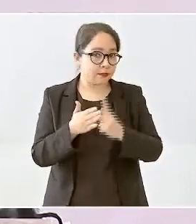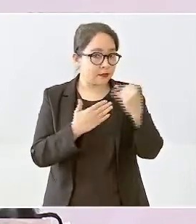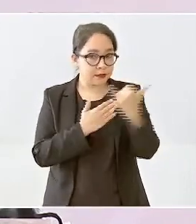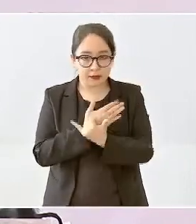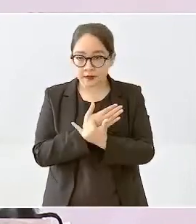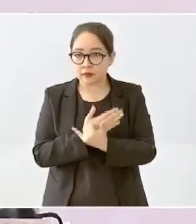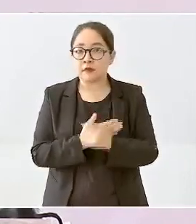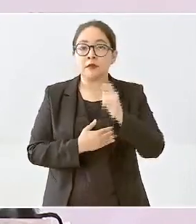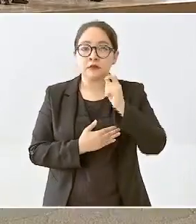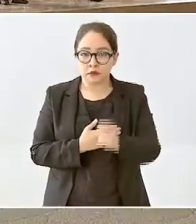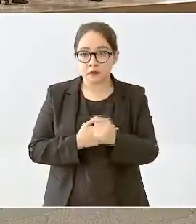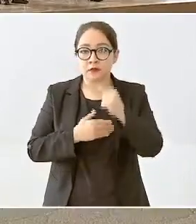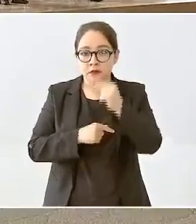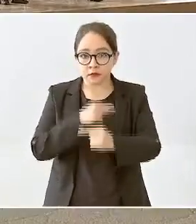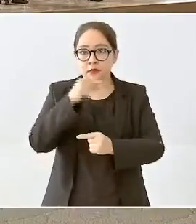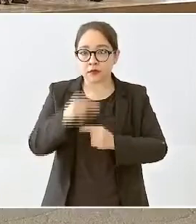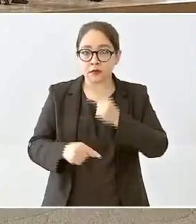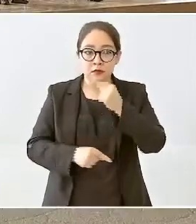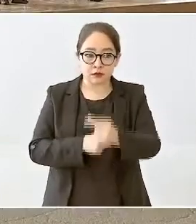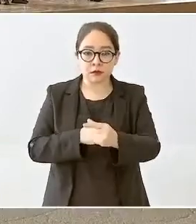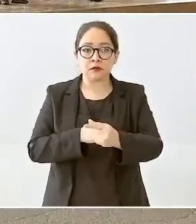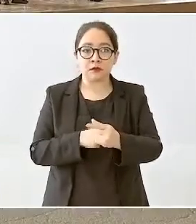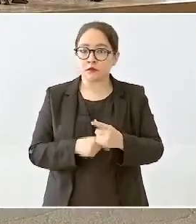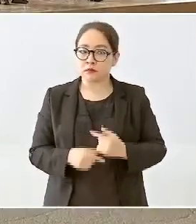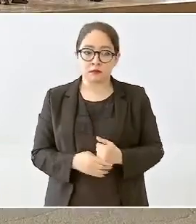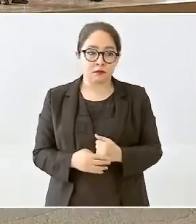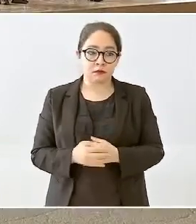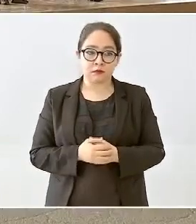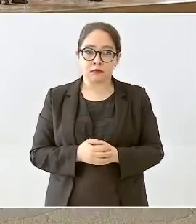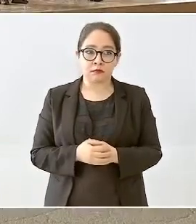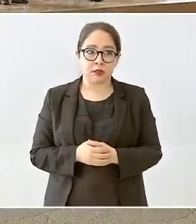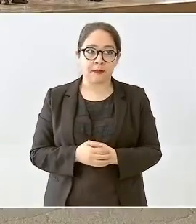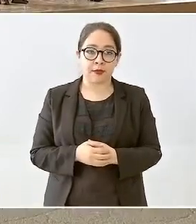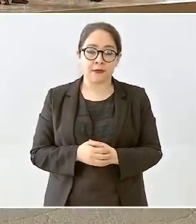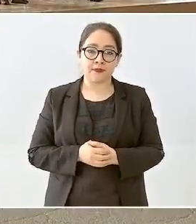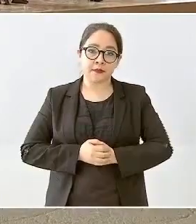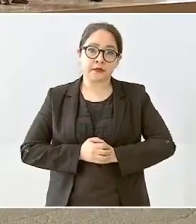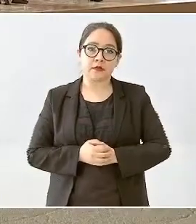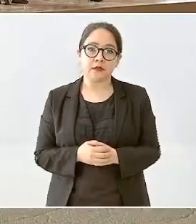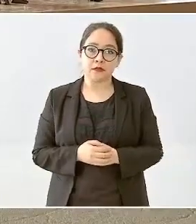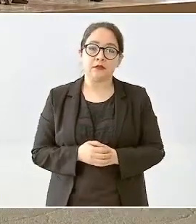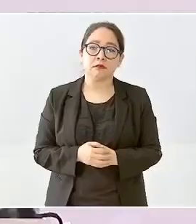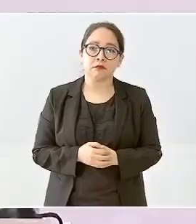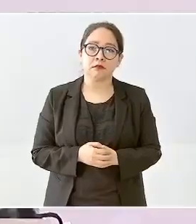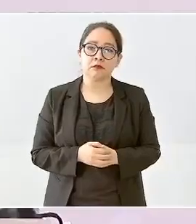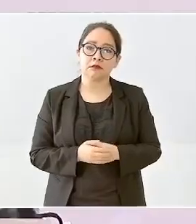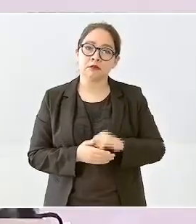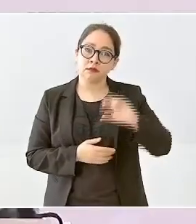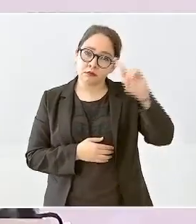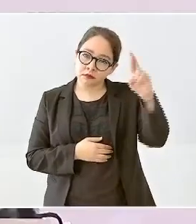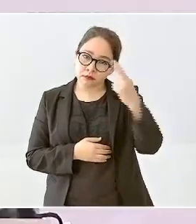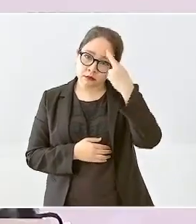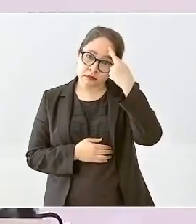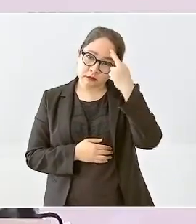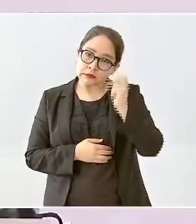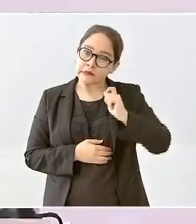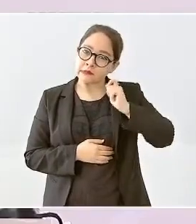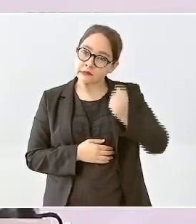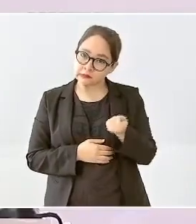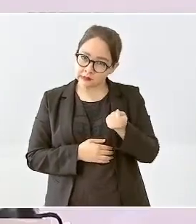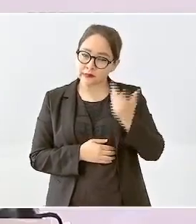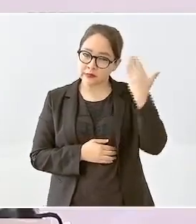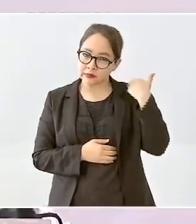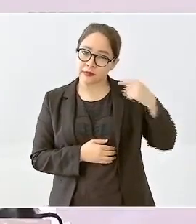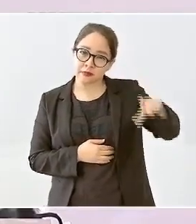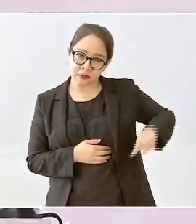del avance que se lleva, me recordó que en la época neoliberal, con las